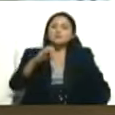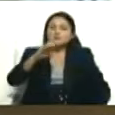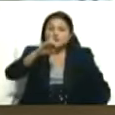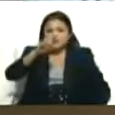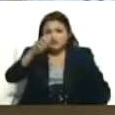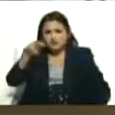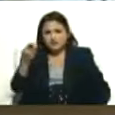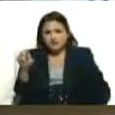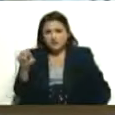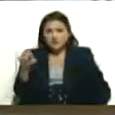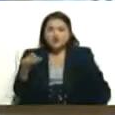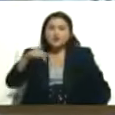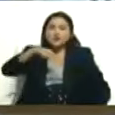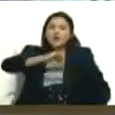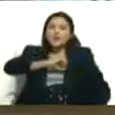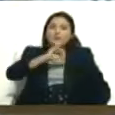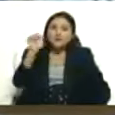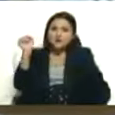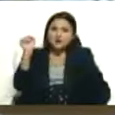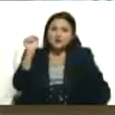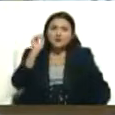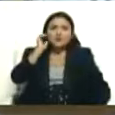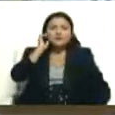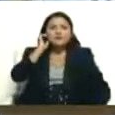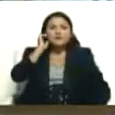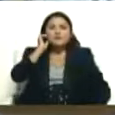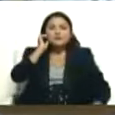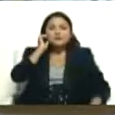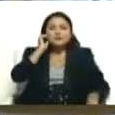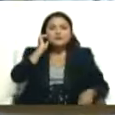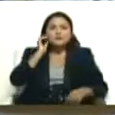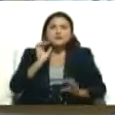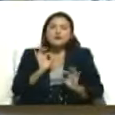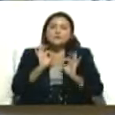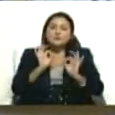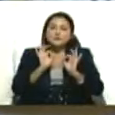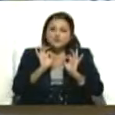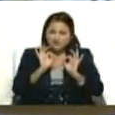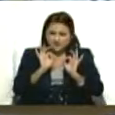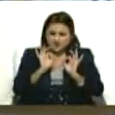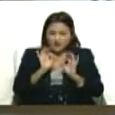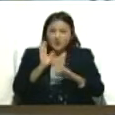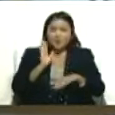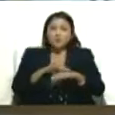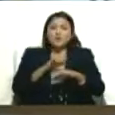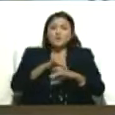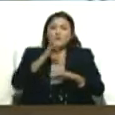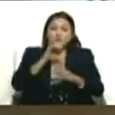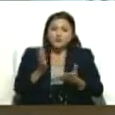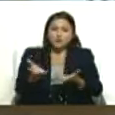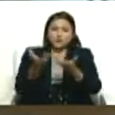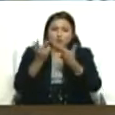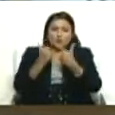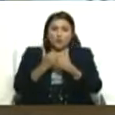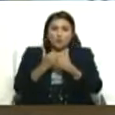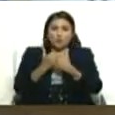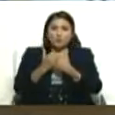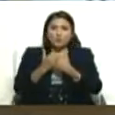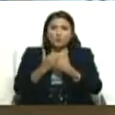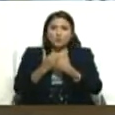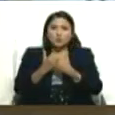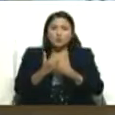la mañana de hoy y todos estos días seguidos, especialmente después de recibir la noticia